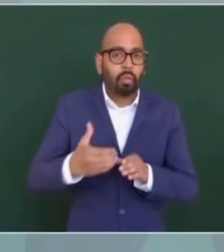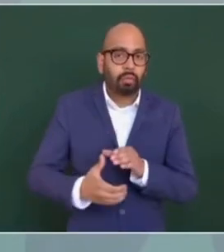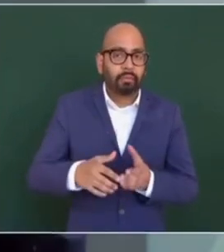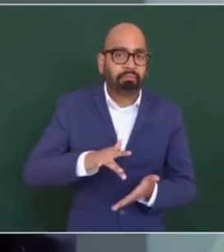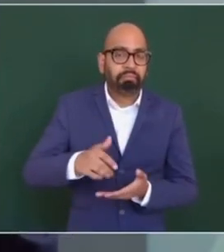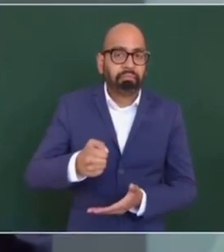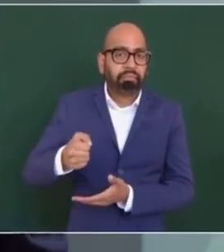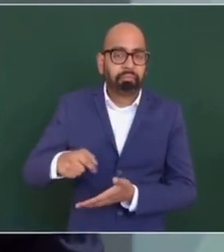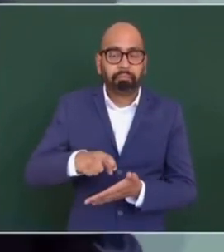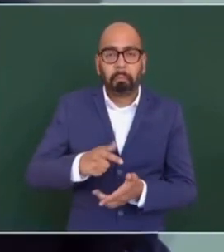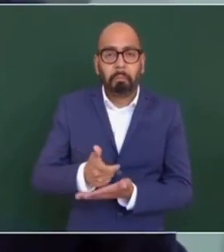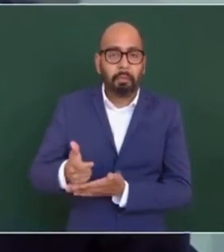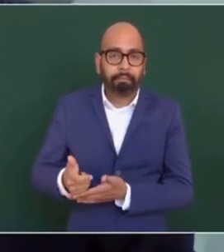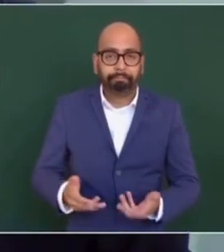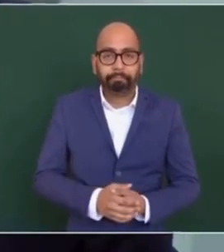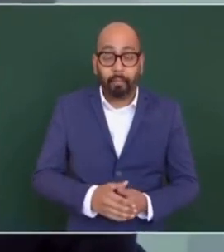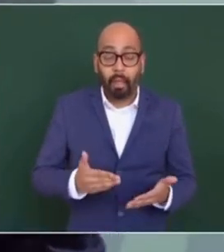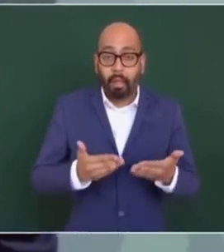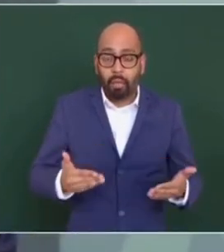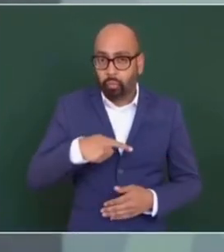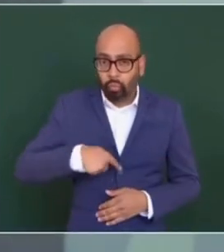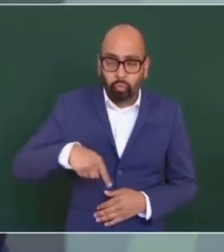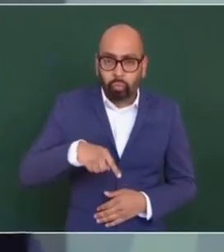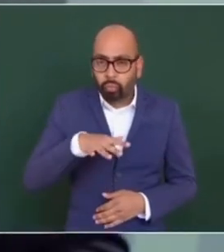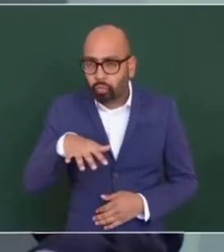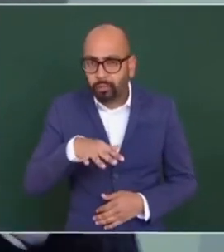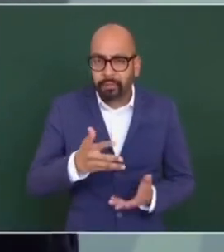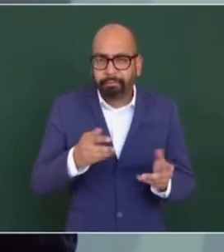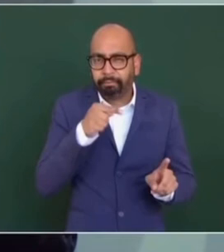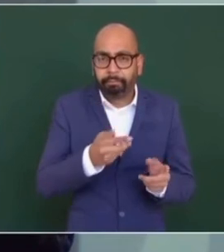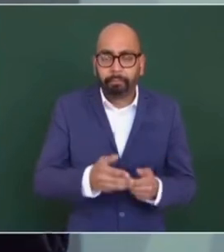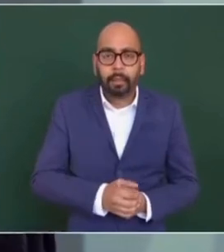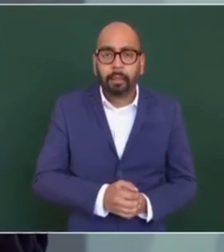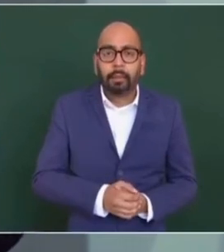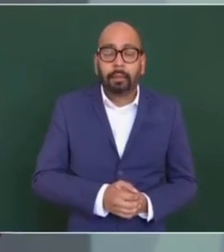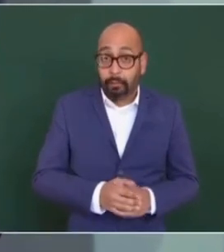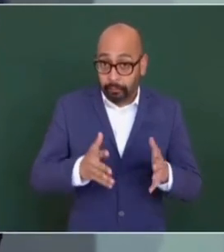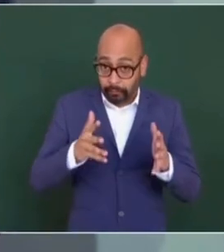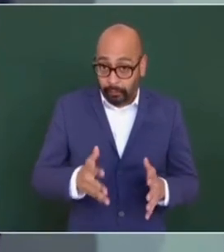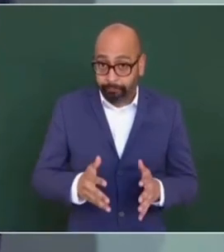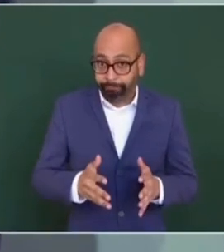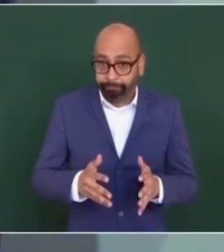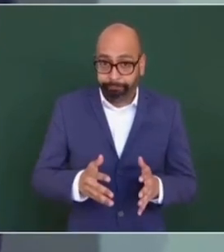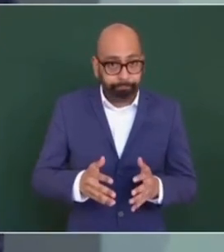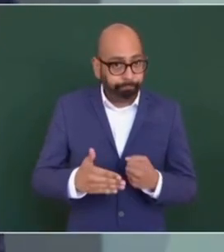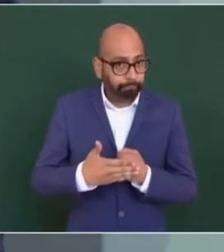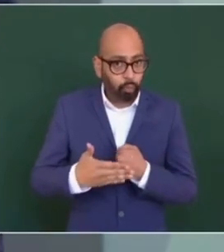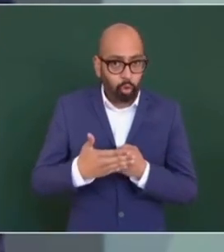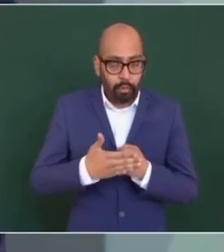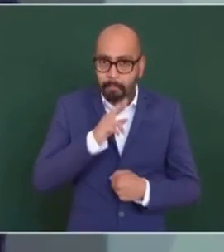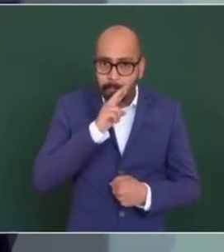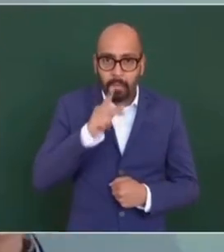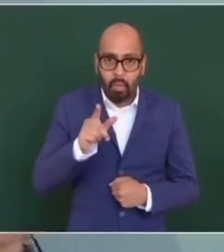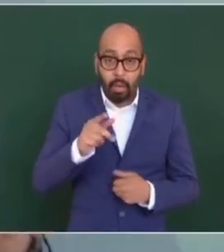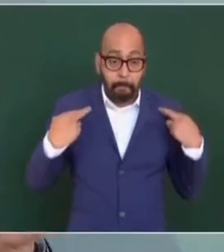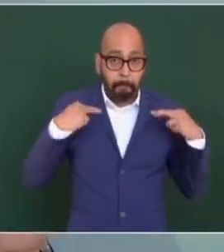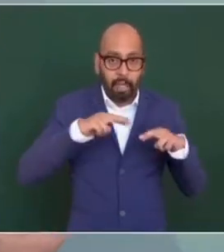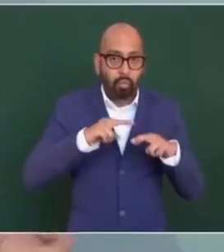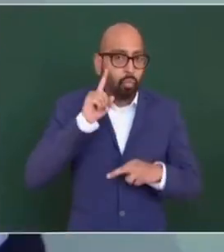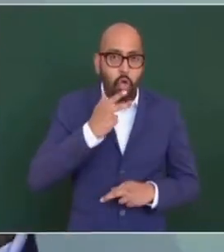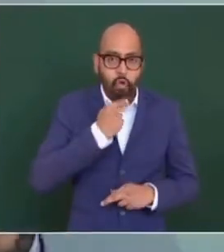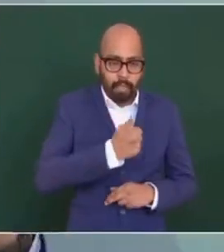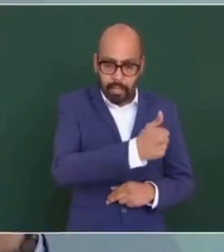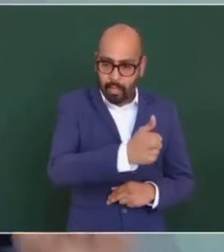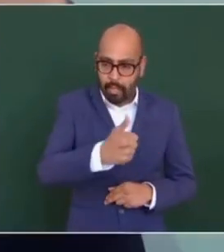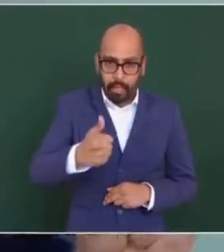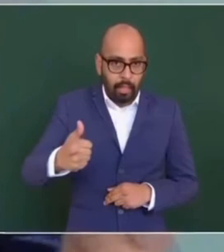Ahora lo que vamos a buscar es que ya se tenga una tarjeta, que cada maestro o maestra,